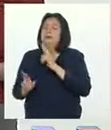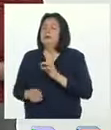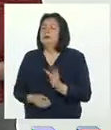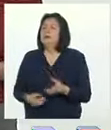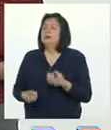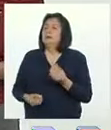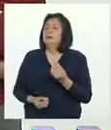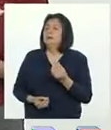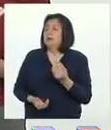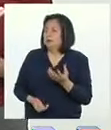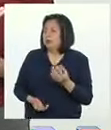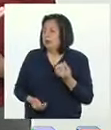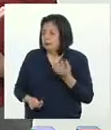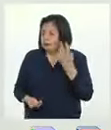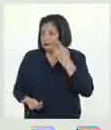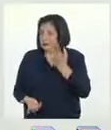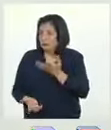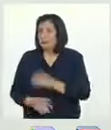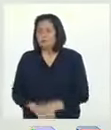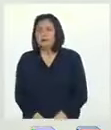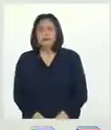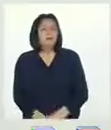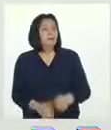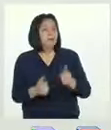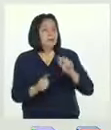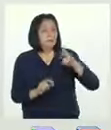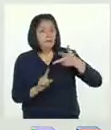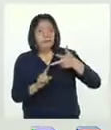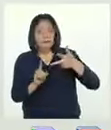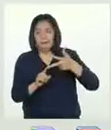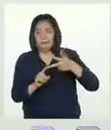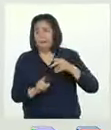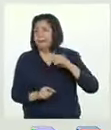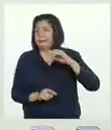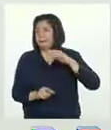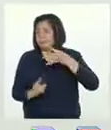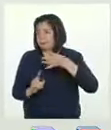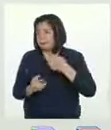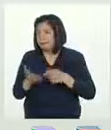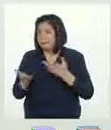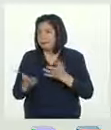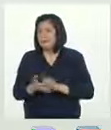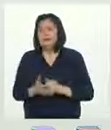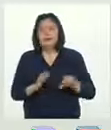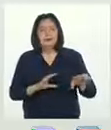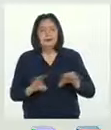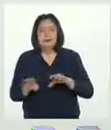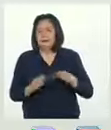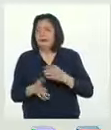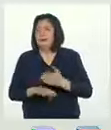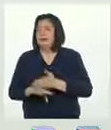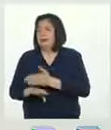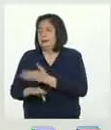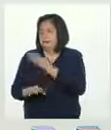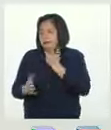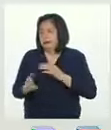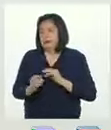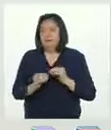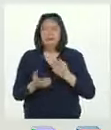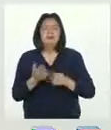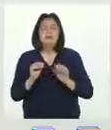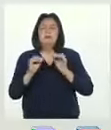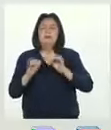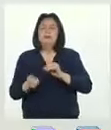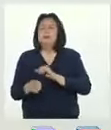hemos identificado. Y en tercer y cuarto lugar están las acciones de mejora y las actividades